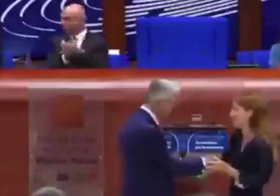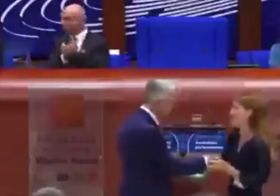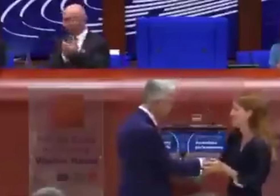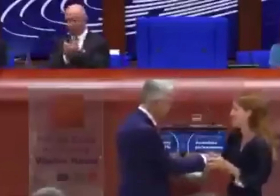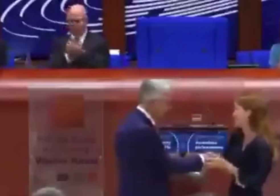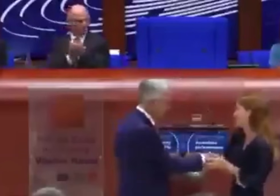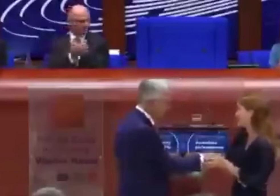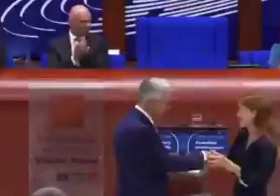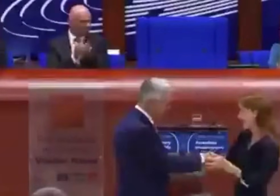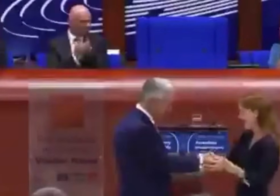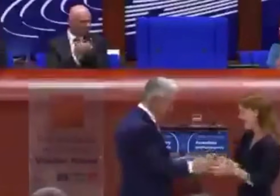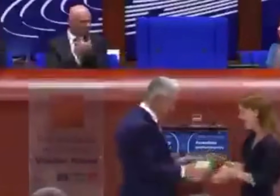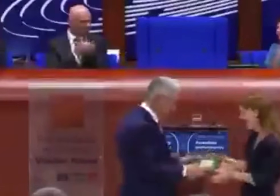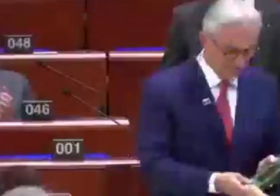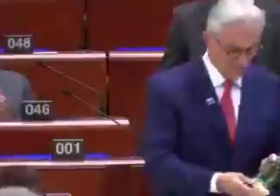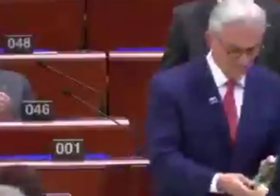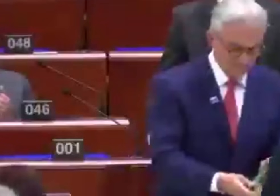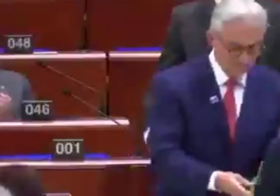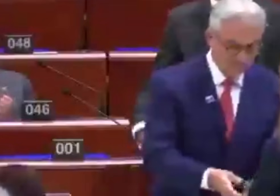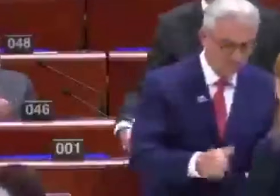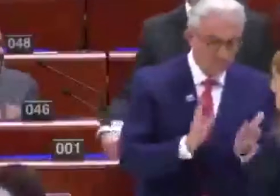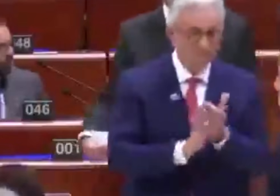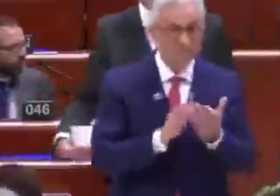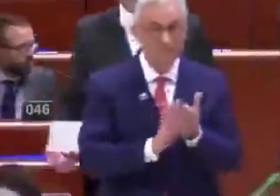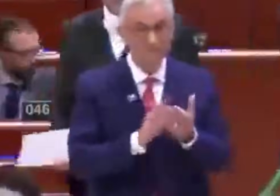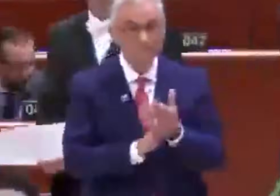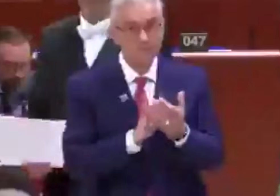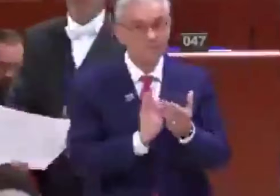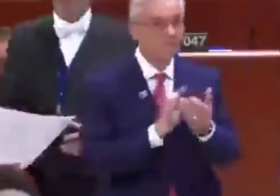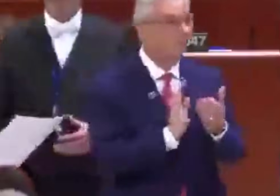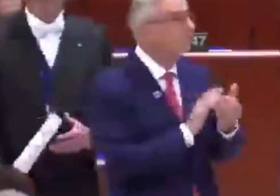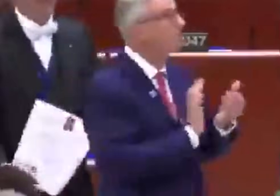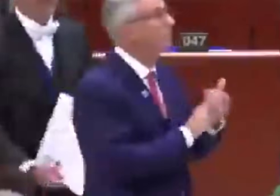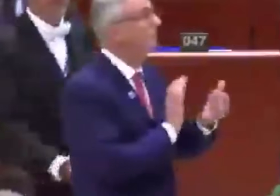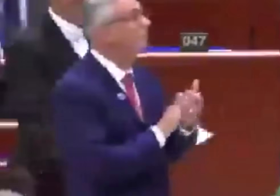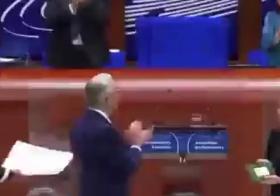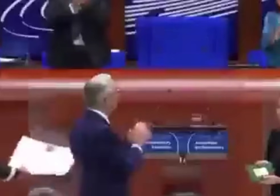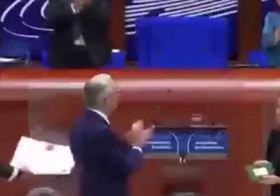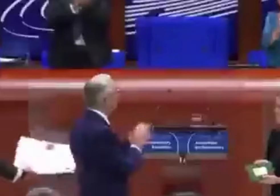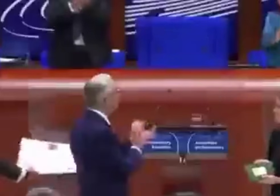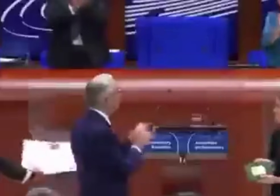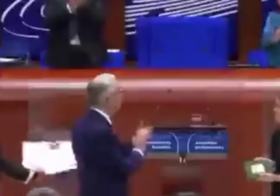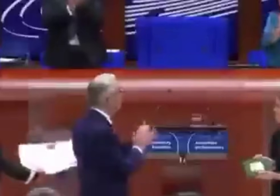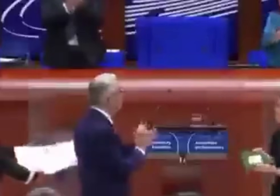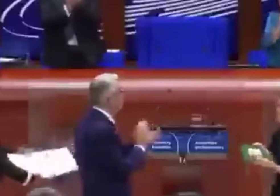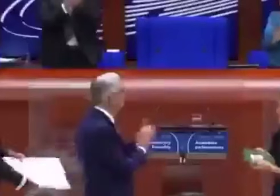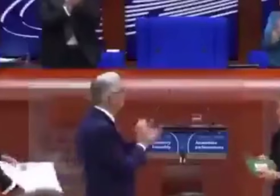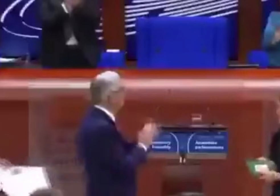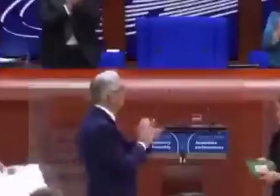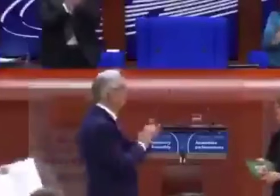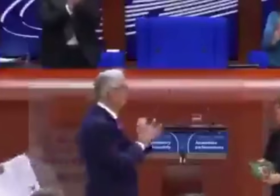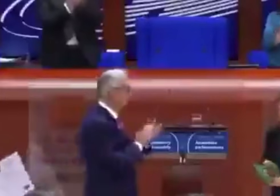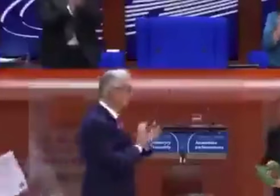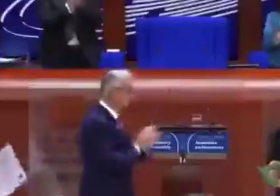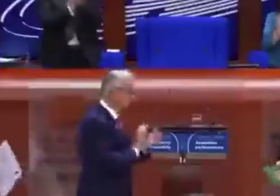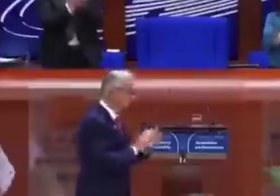eh confirmar En dónde estaría él diciendo que se está yendo María Corina Machado Es decir a dónde se iría